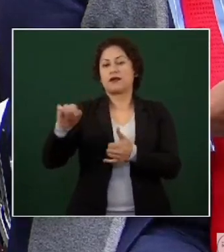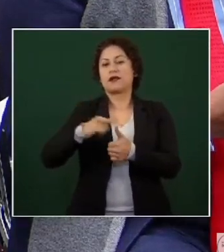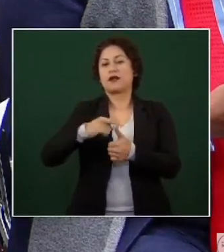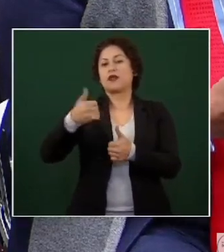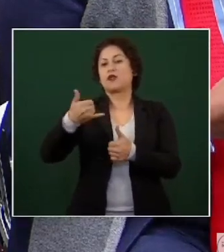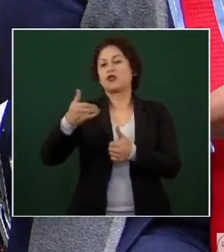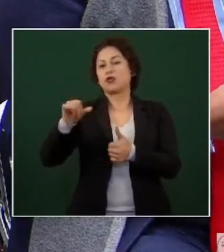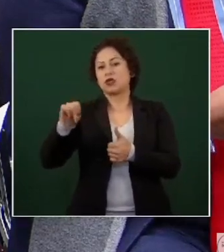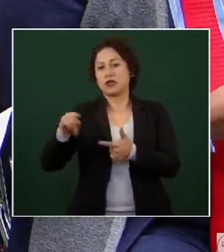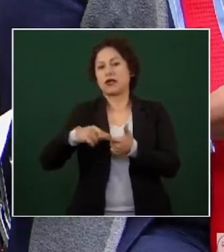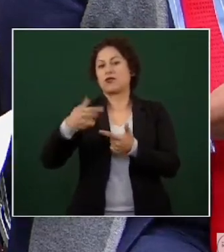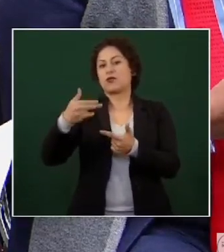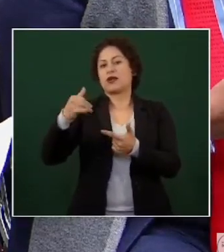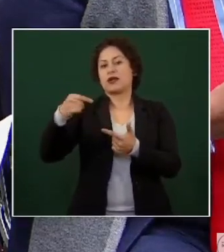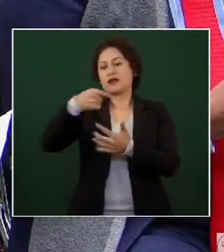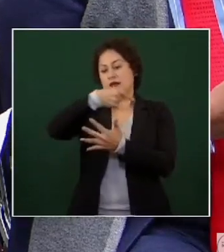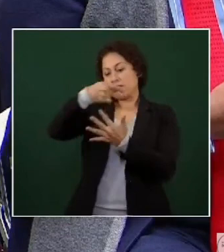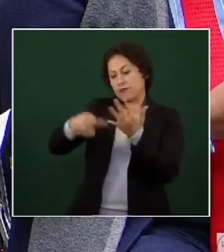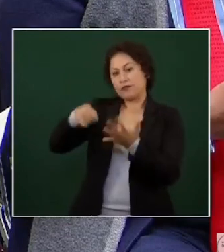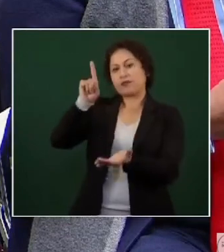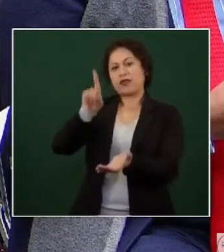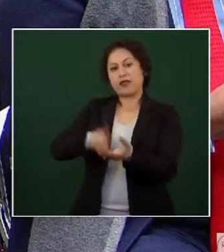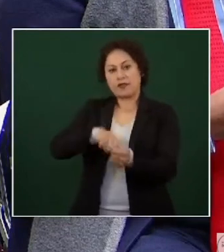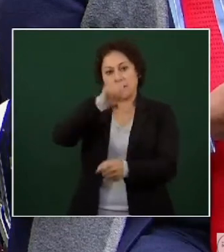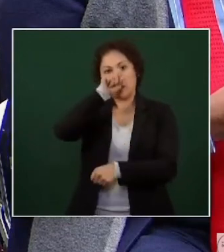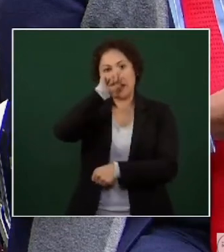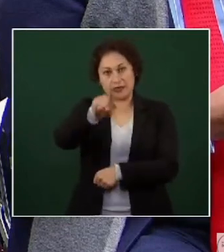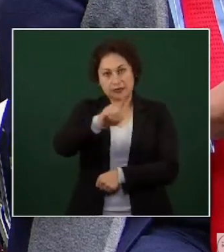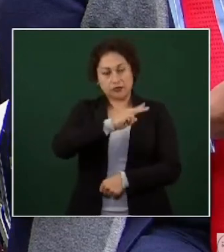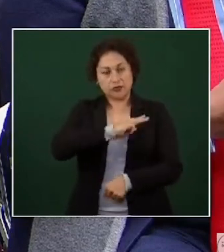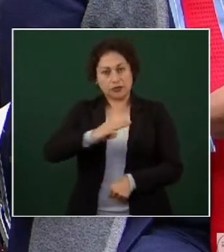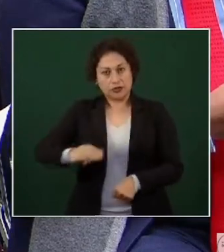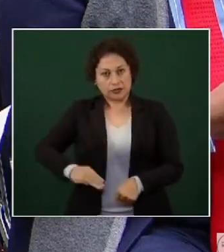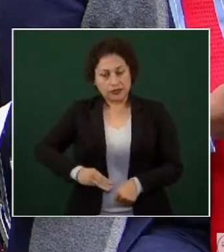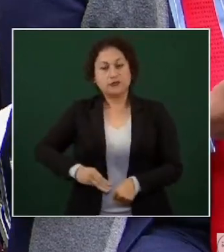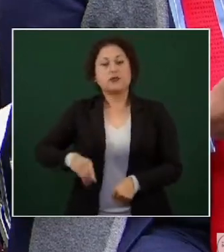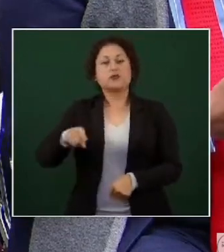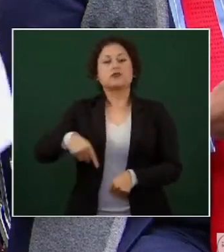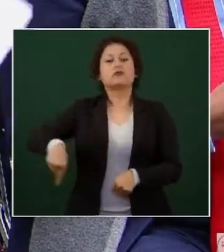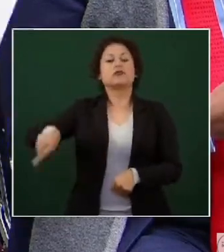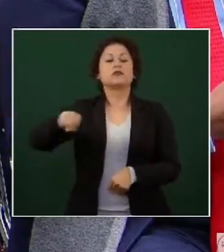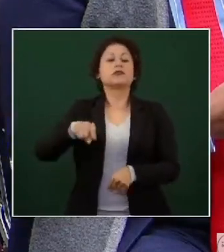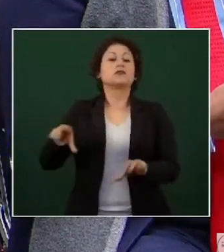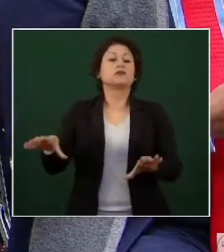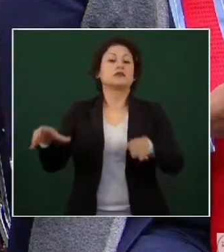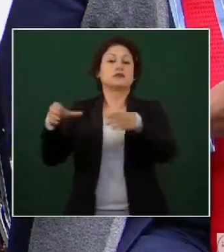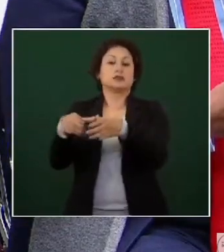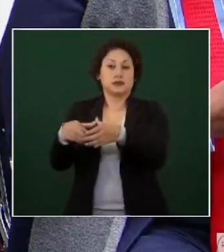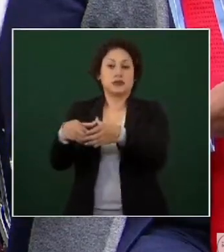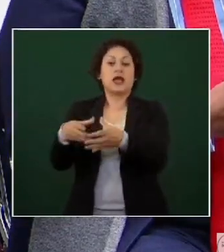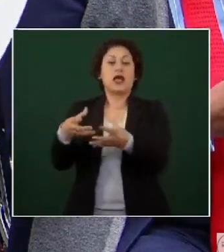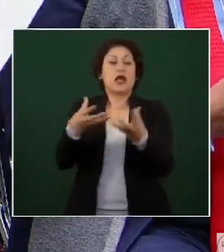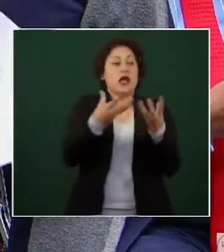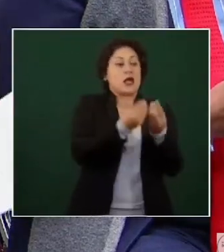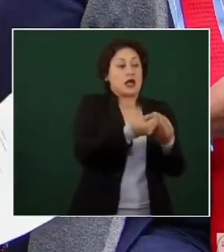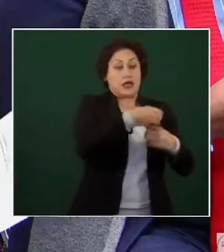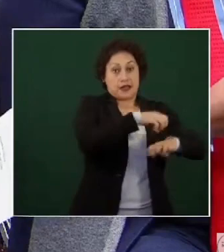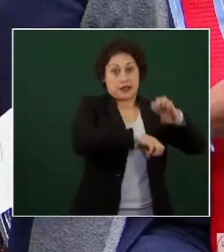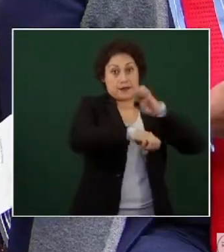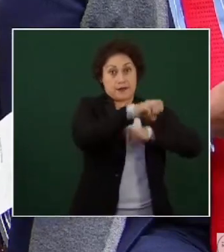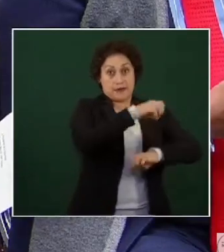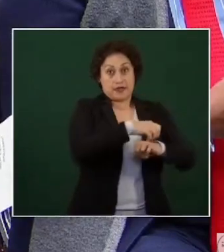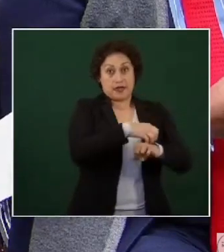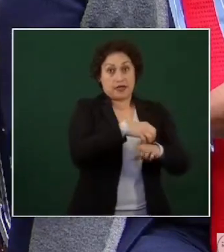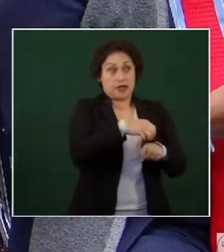Colotlán, Huejuquilla, todos del estado de Jalisco, donde a través de un conjunto de empresas, que es muy interesante ver el origen de todo